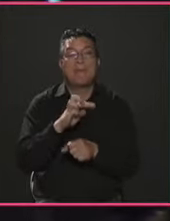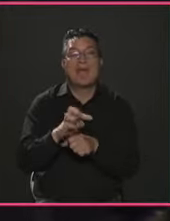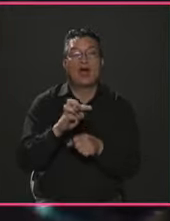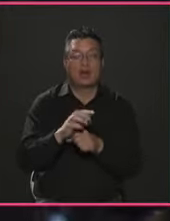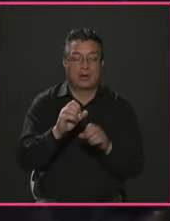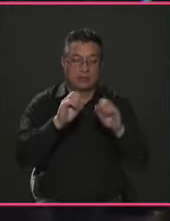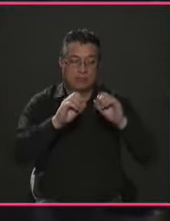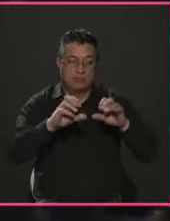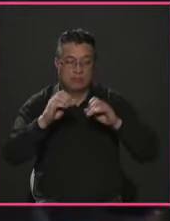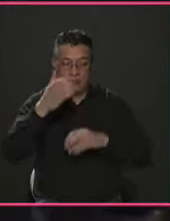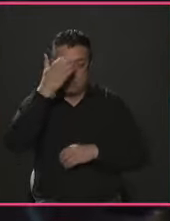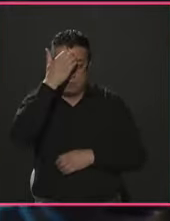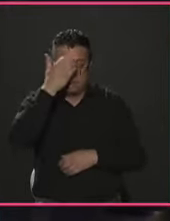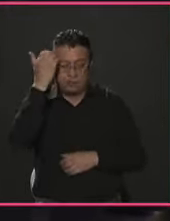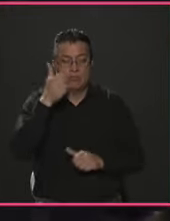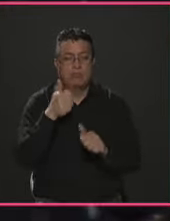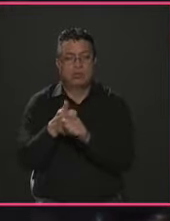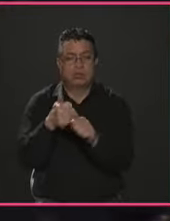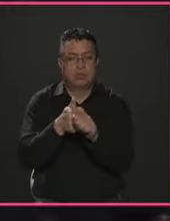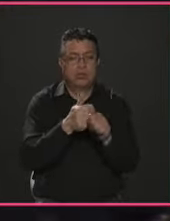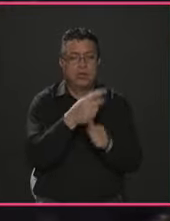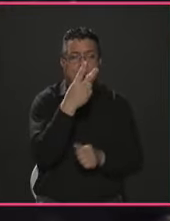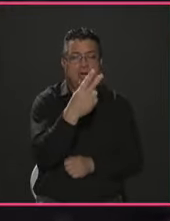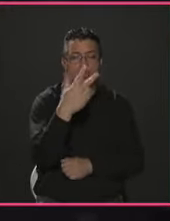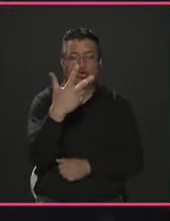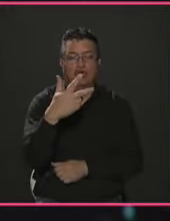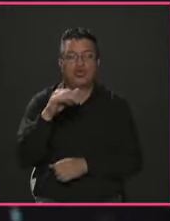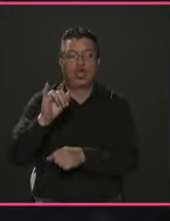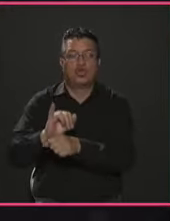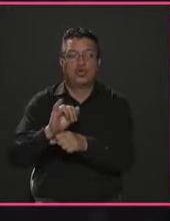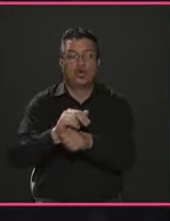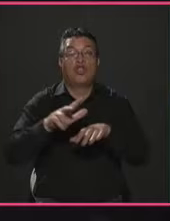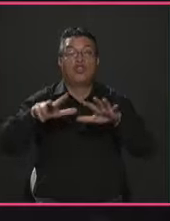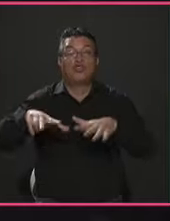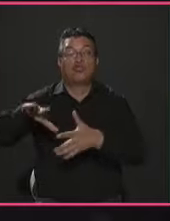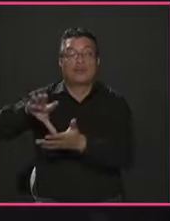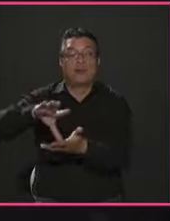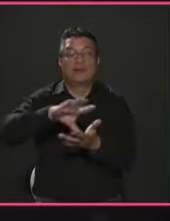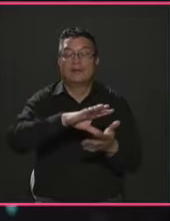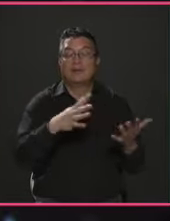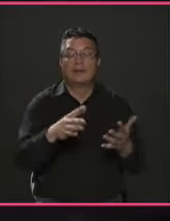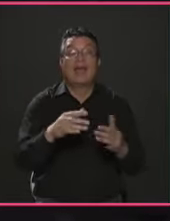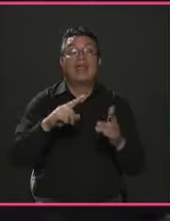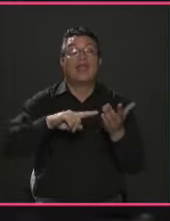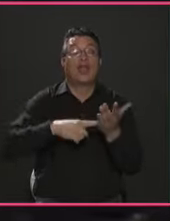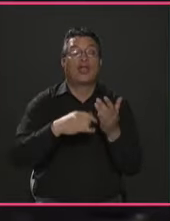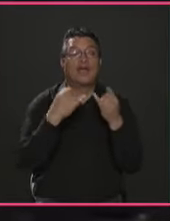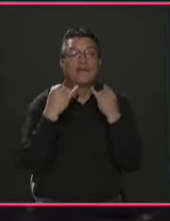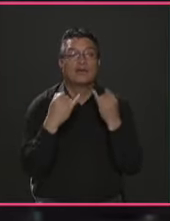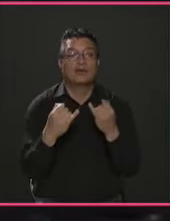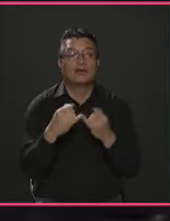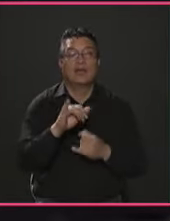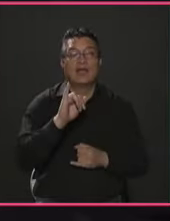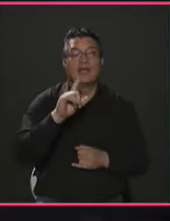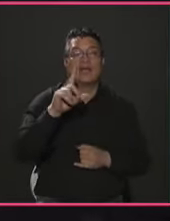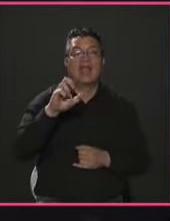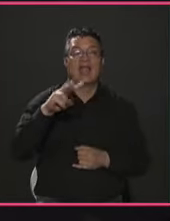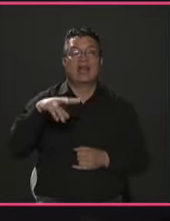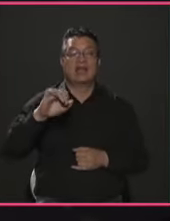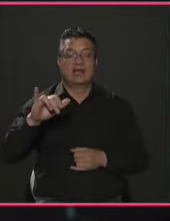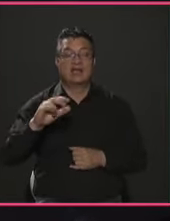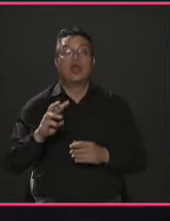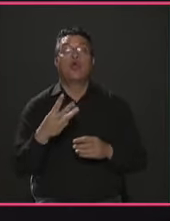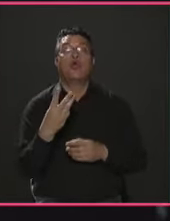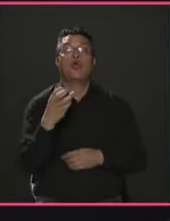profesional ha asesorado a 28 instituciones 18 países en qué en tecnologías de la información en e-learning desarrollo web